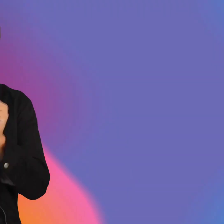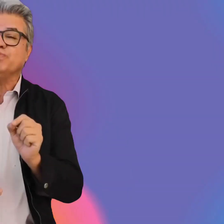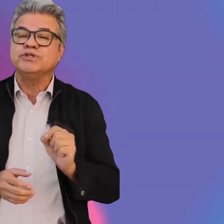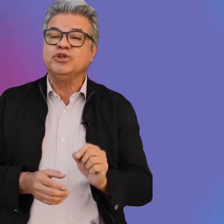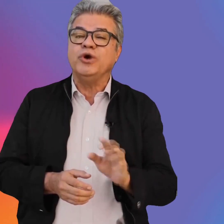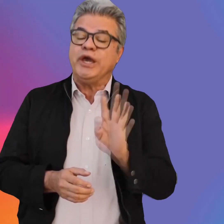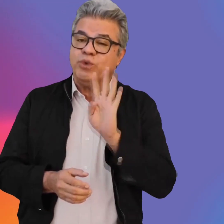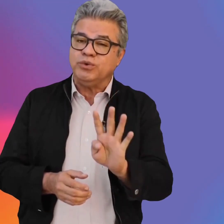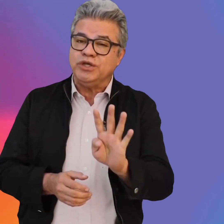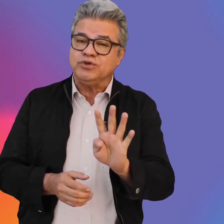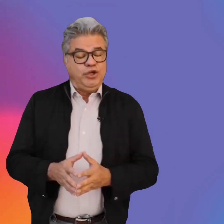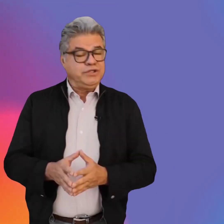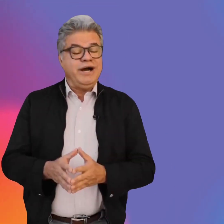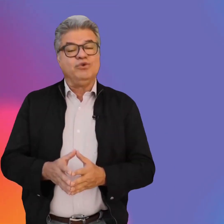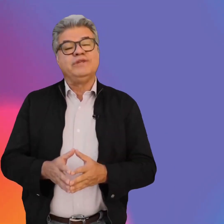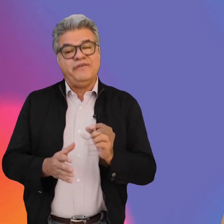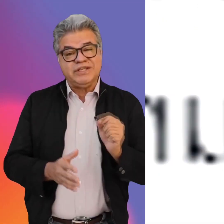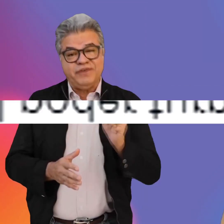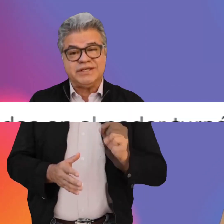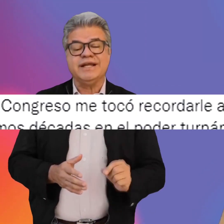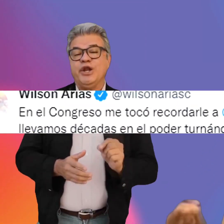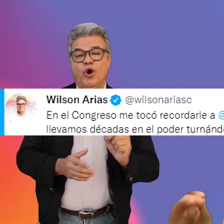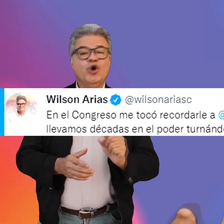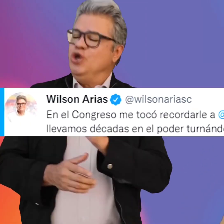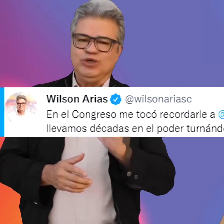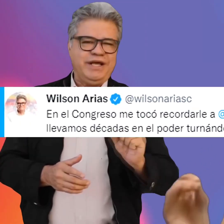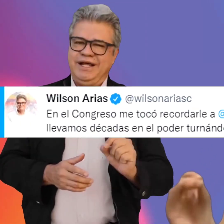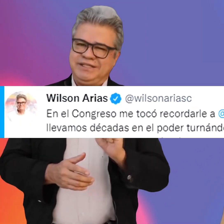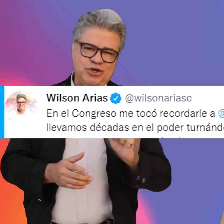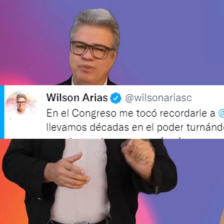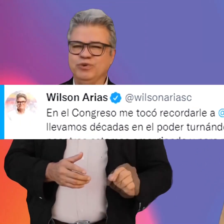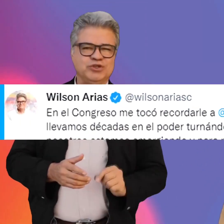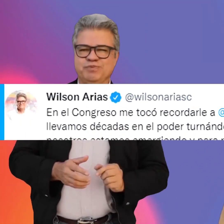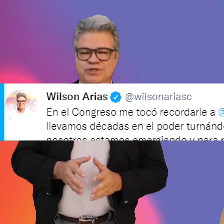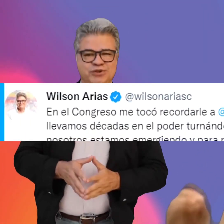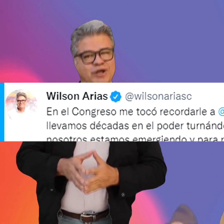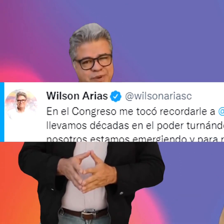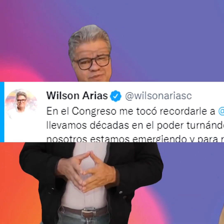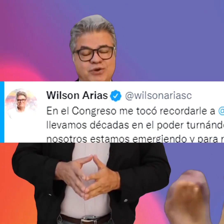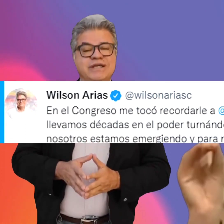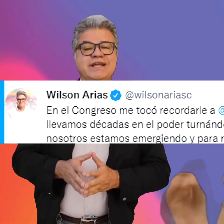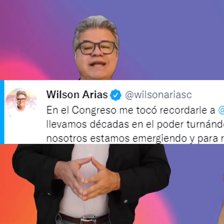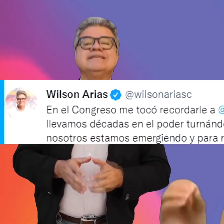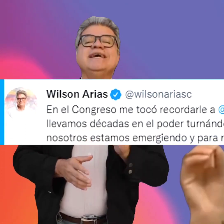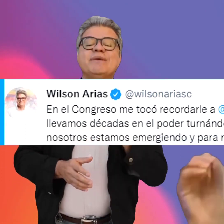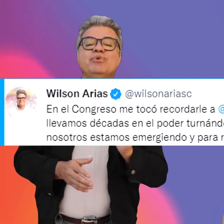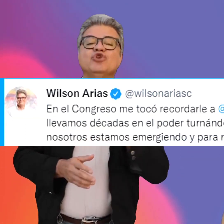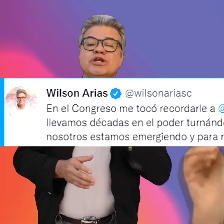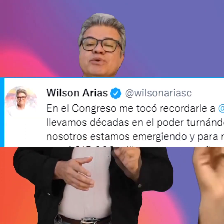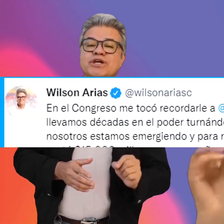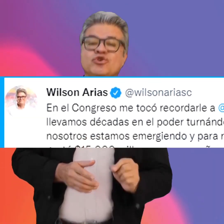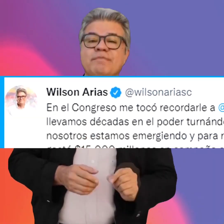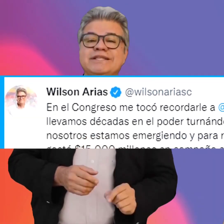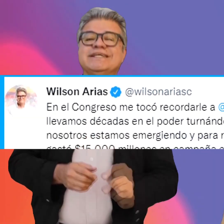15.853 millones de pesos colombianos. Por esto al senador Wilson Arias le tocó recordarle a Paloma Valencia que ellos no son los que llevan décadas en el poder turnándose entre familiares, sino que